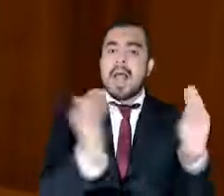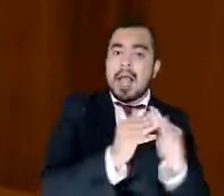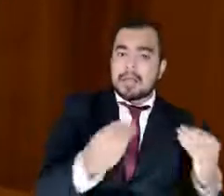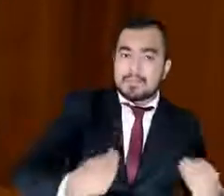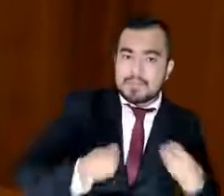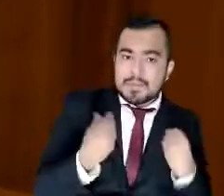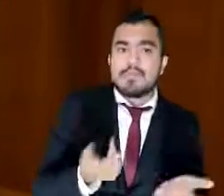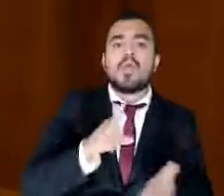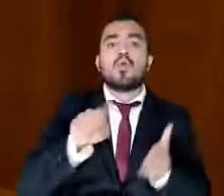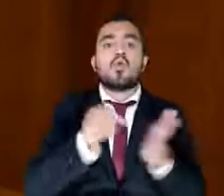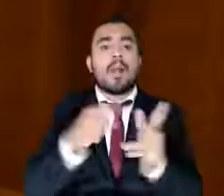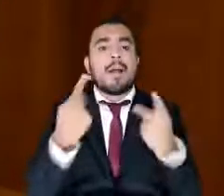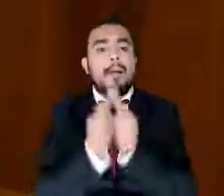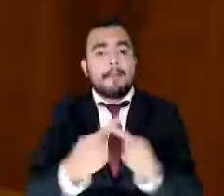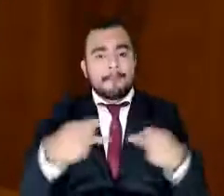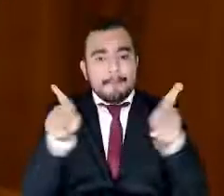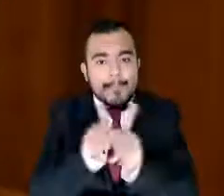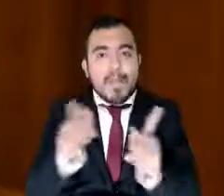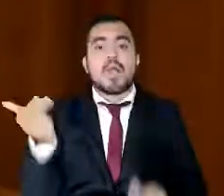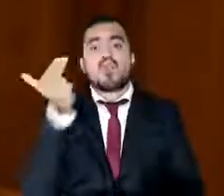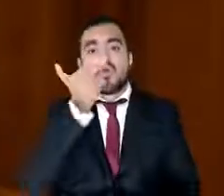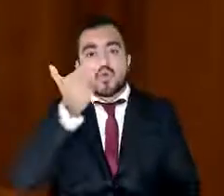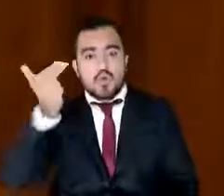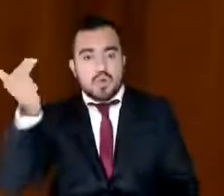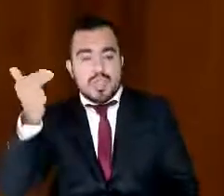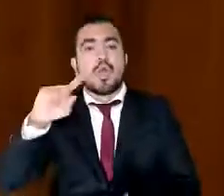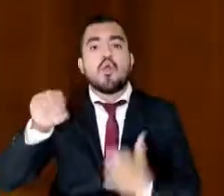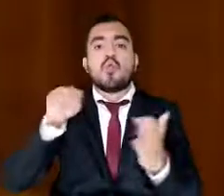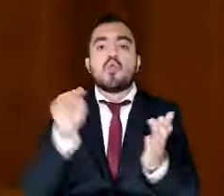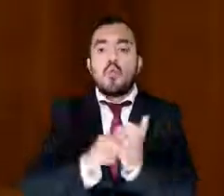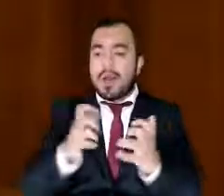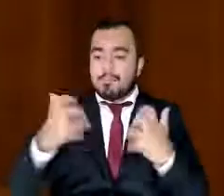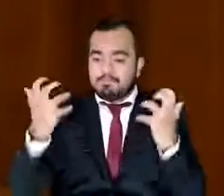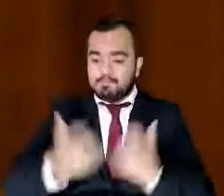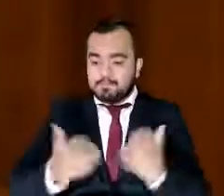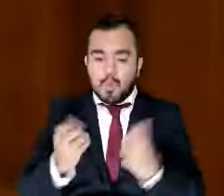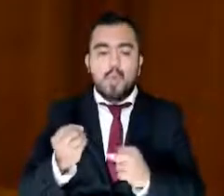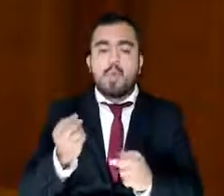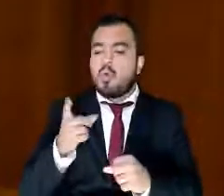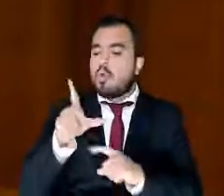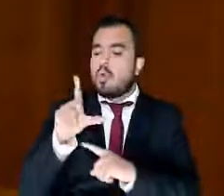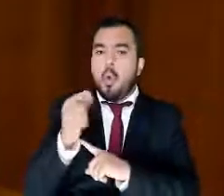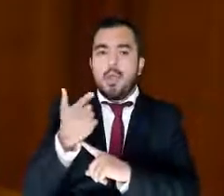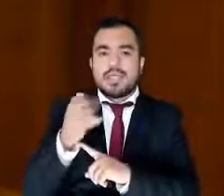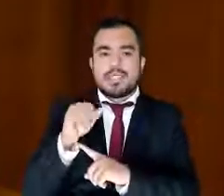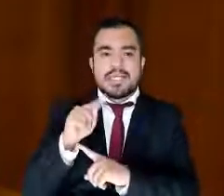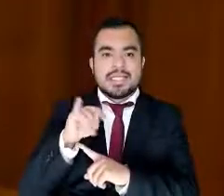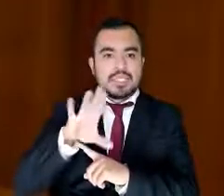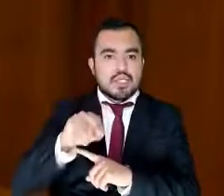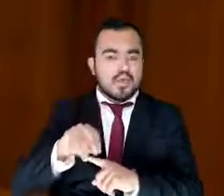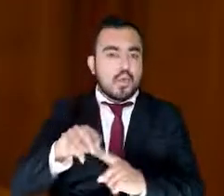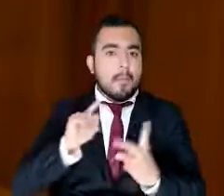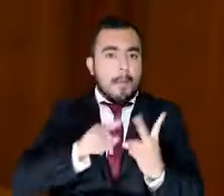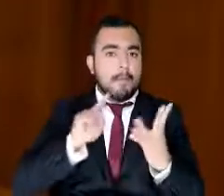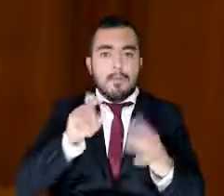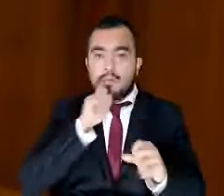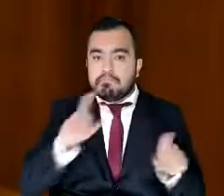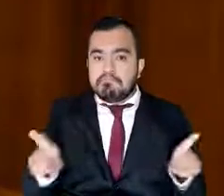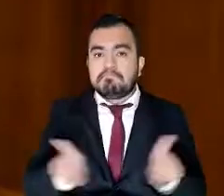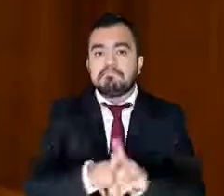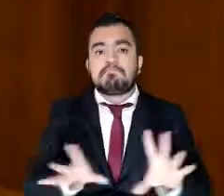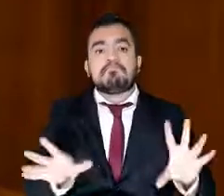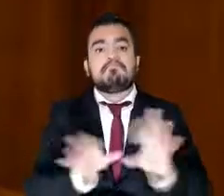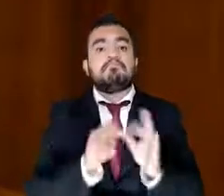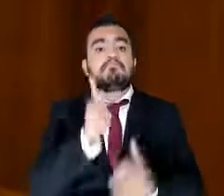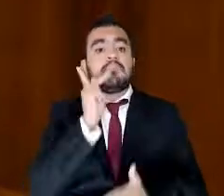centros comerciales, hoteles, centros industriales o logísticos, se estén llevando a cabo de conformidad con lo que marcan los